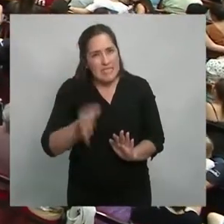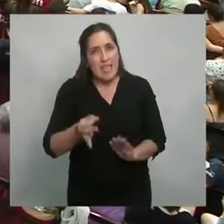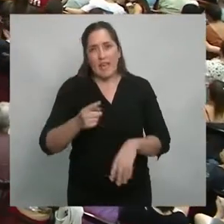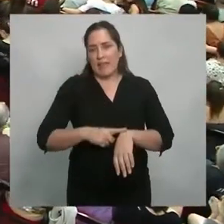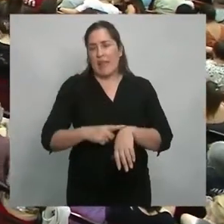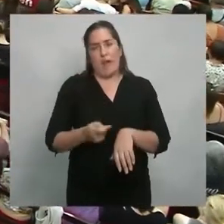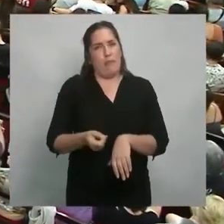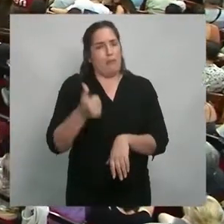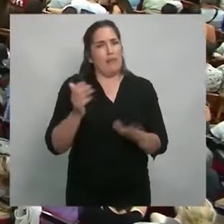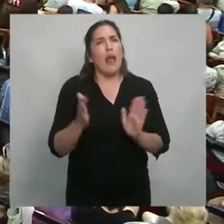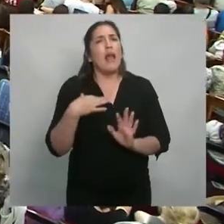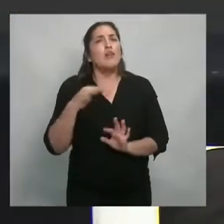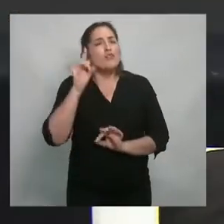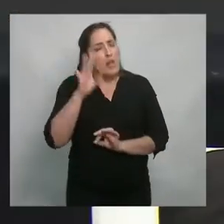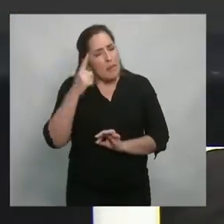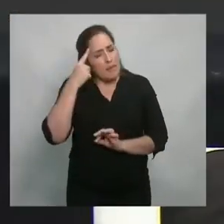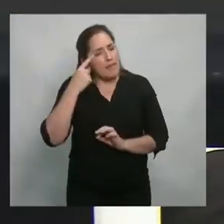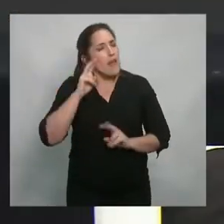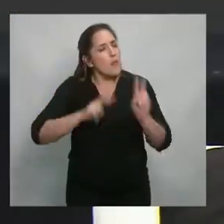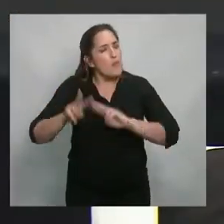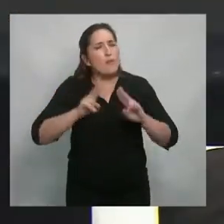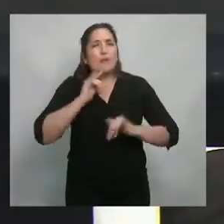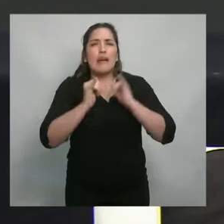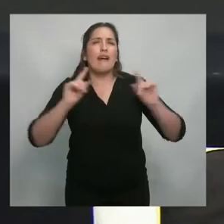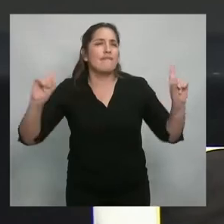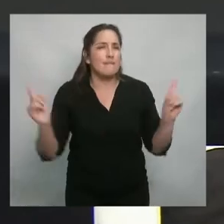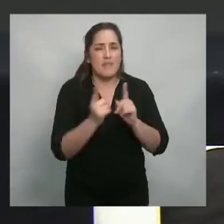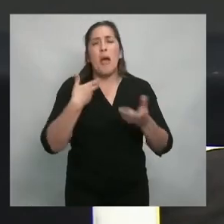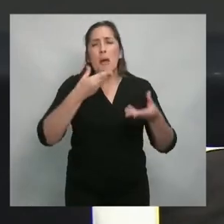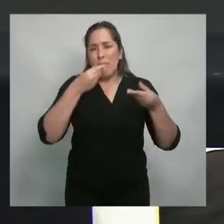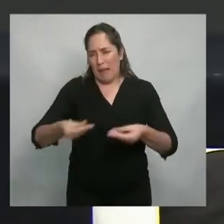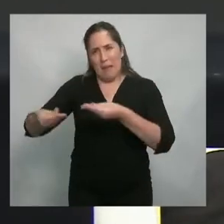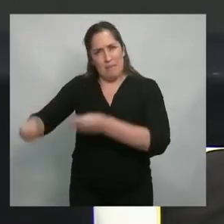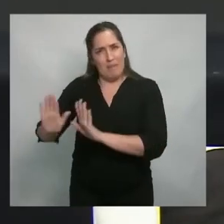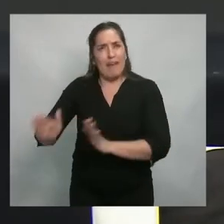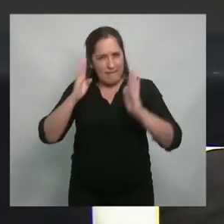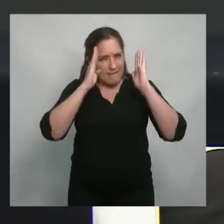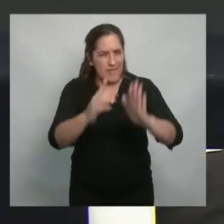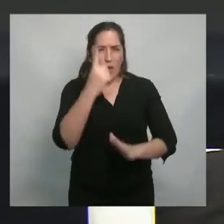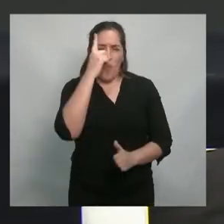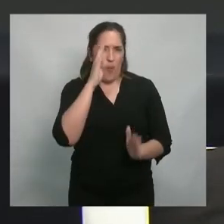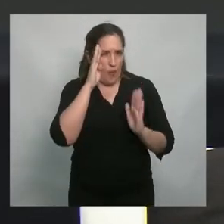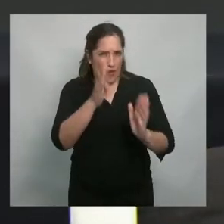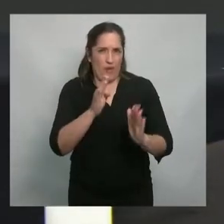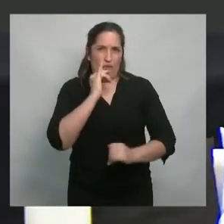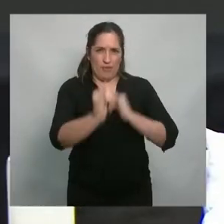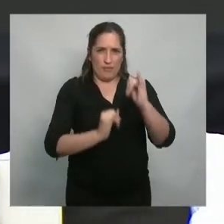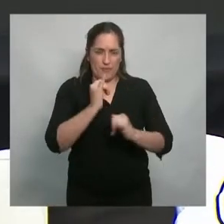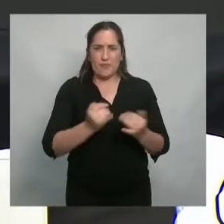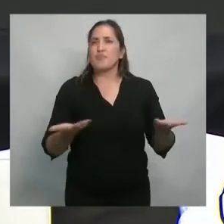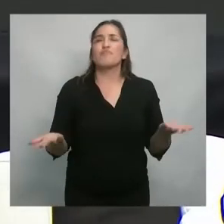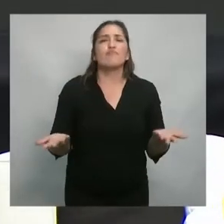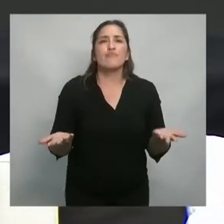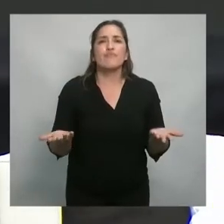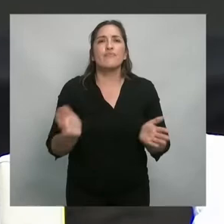tiempo, pues concentraré en algunas, así que voy a dejar el papel y más bien concentrar en esa. Es